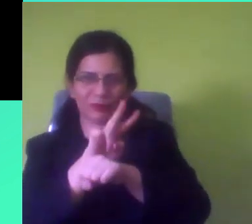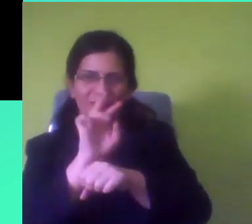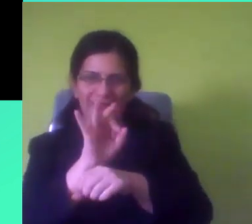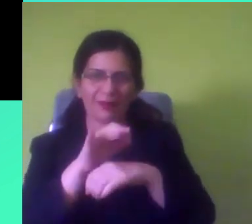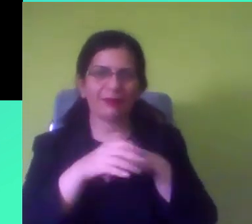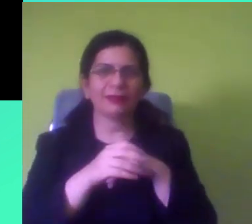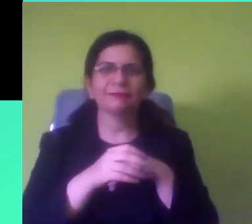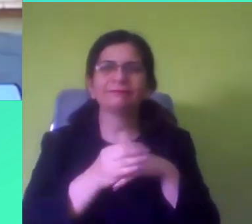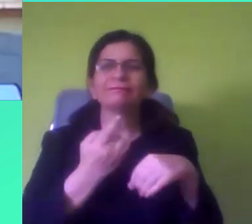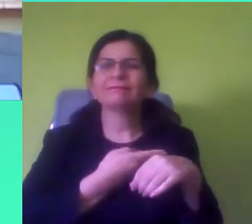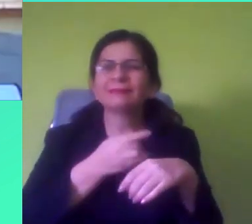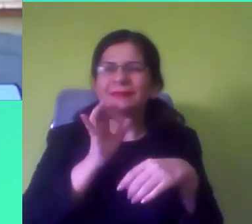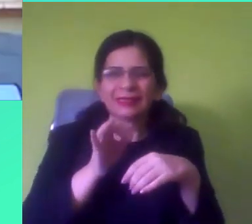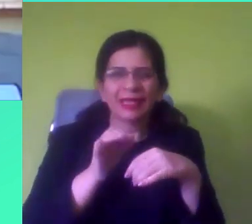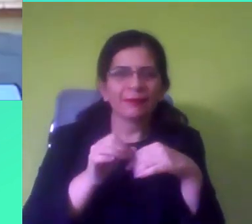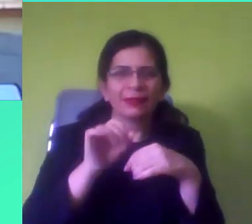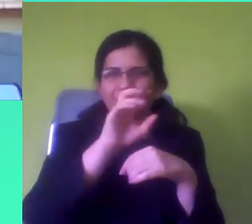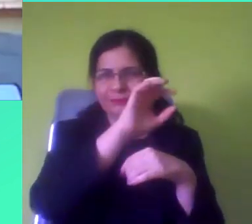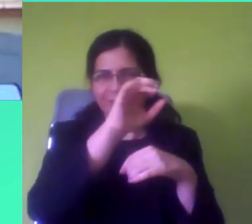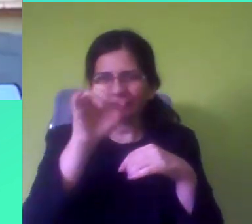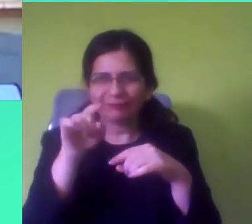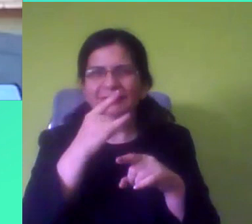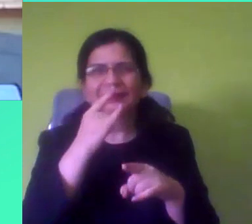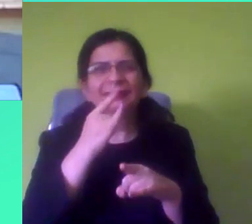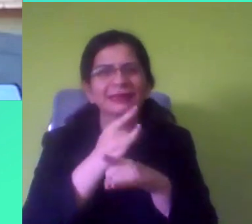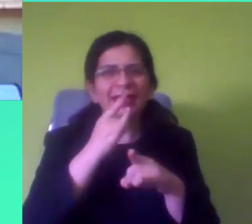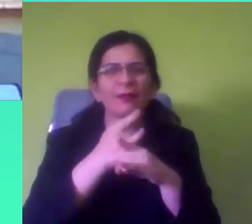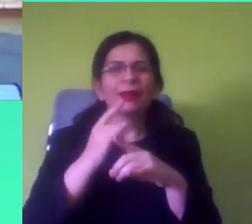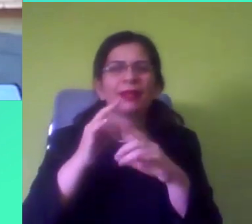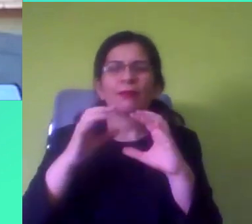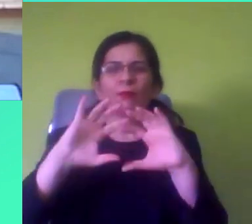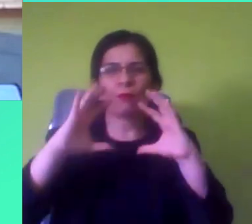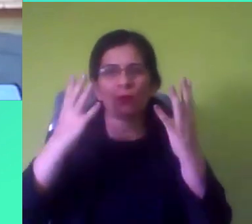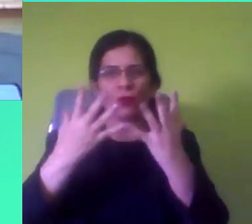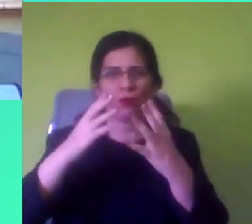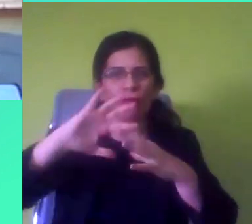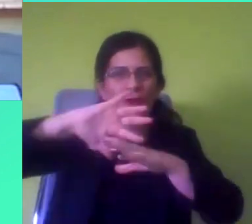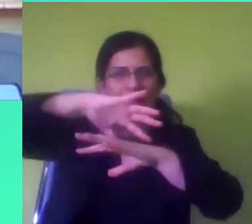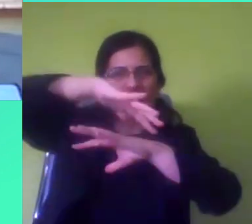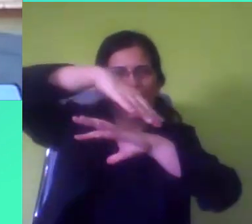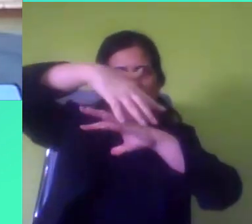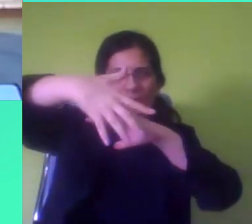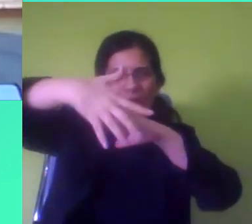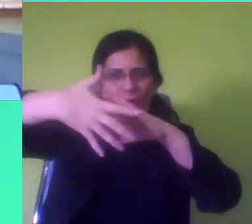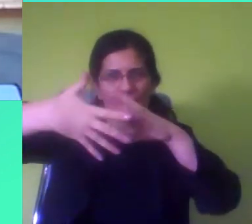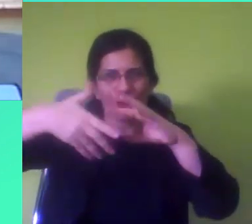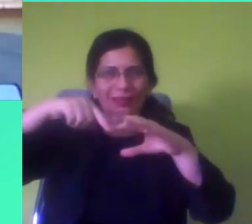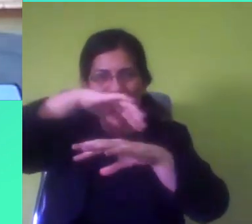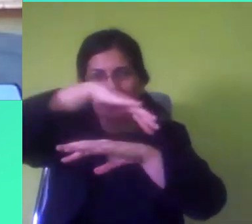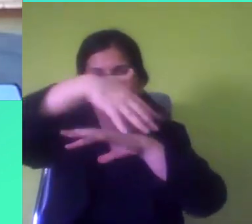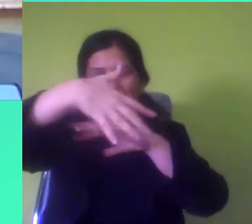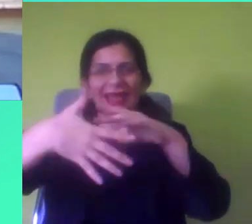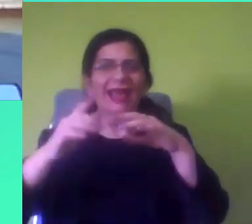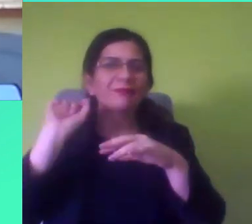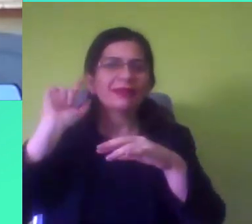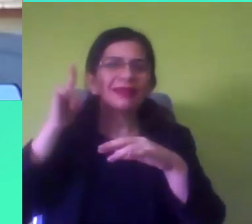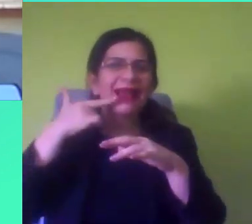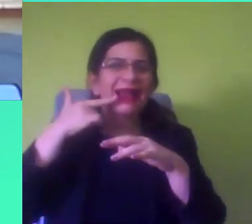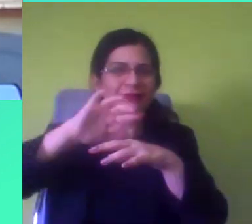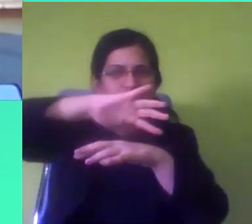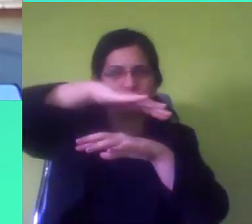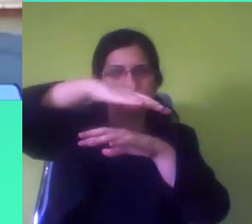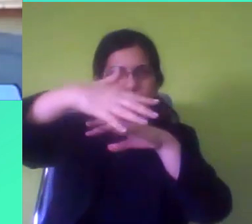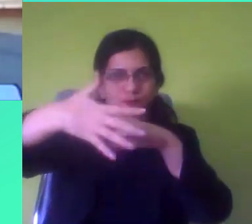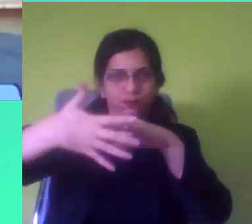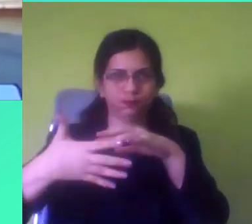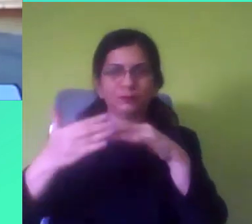natural que se debe a los gases que hay en la atmósfera, que permiten que el calor que llegue del Sol, no todo el